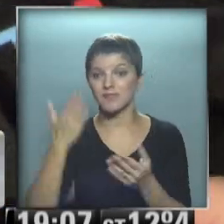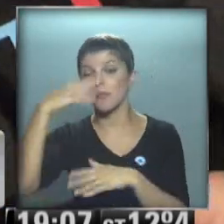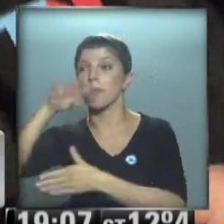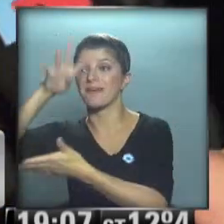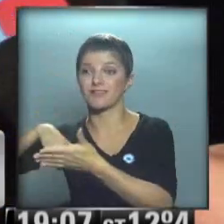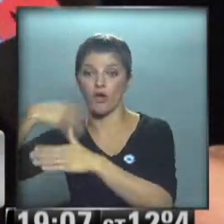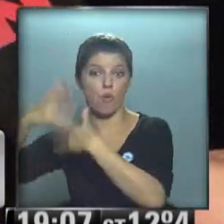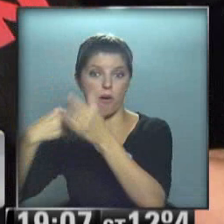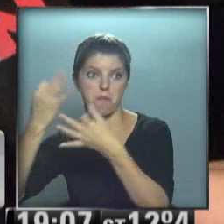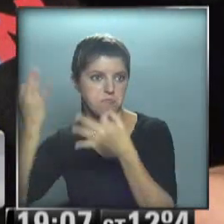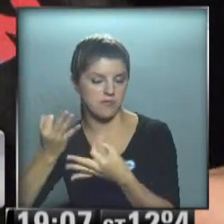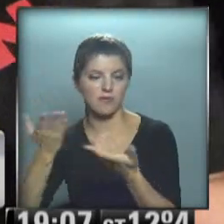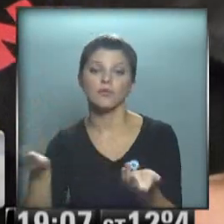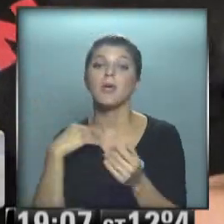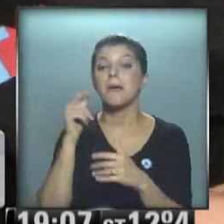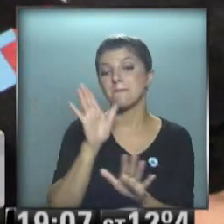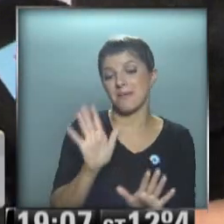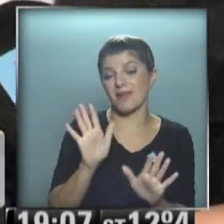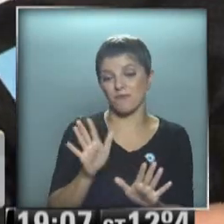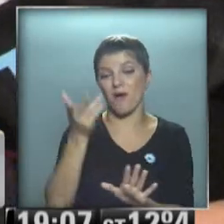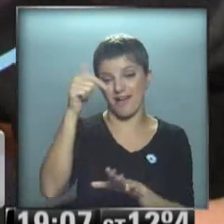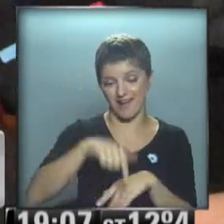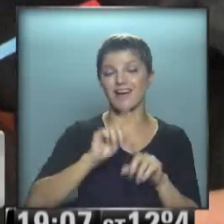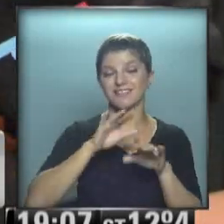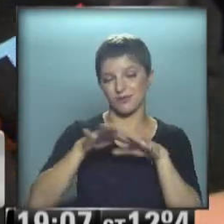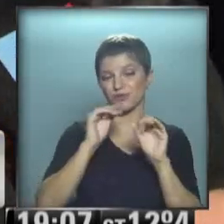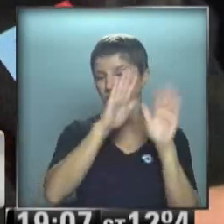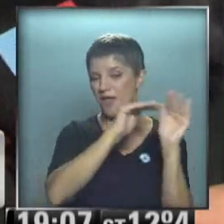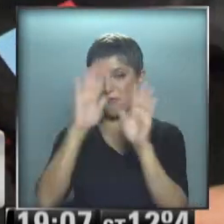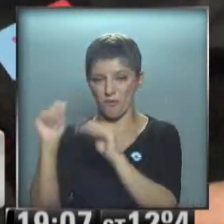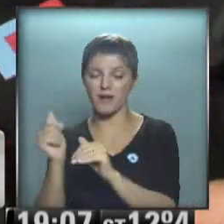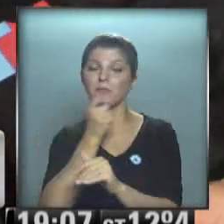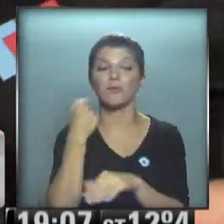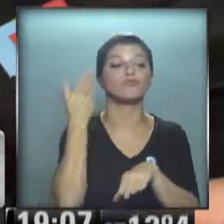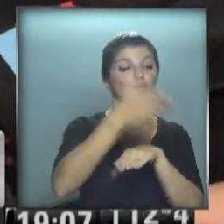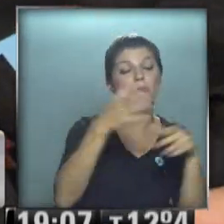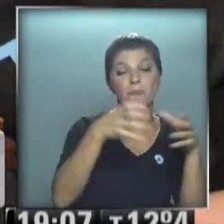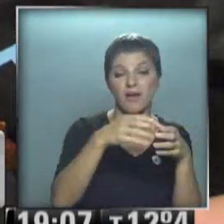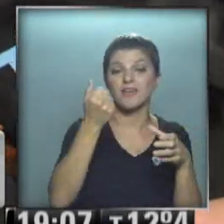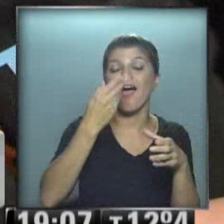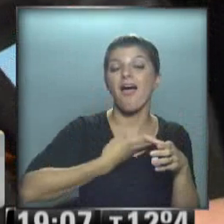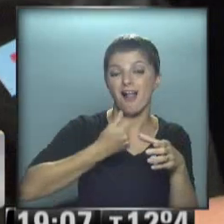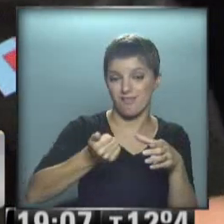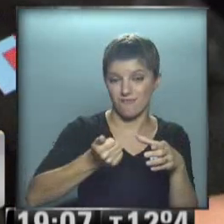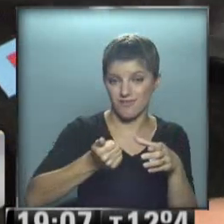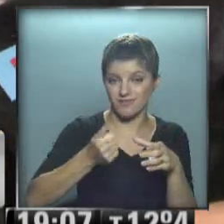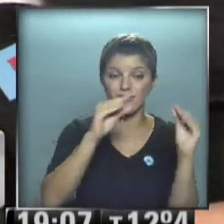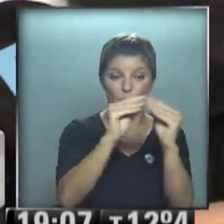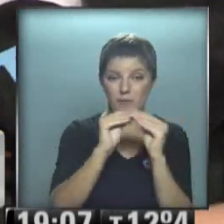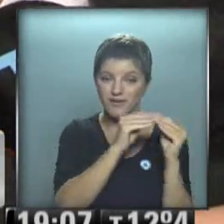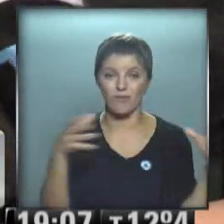iba a Barcelona y jugaba bien, así que bueno, esperemos que esta vez sea al revés, y que cuando me junte en el periodo con mis compañeros, con mis